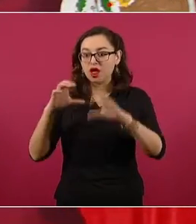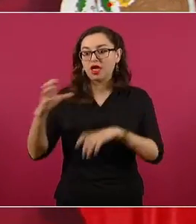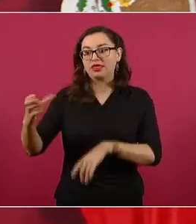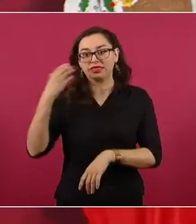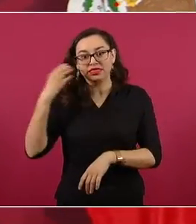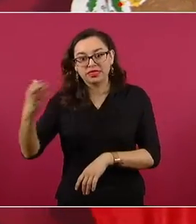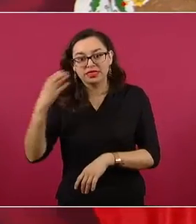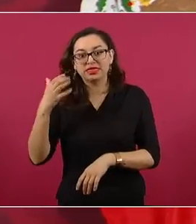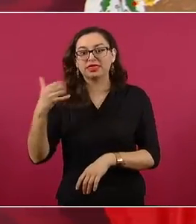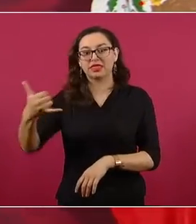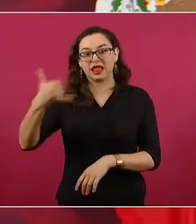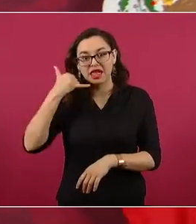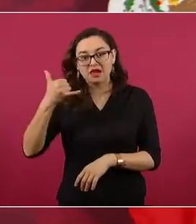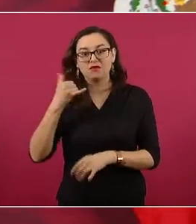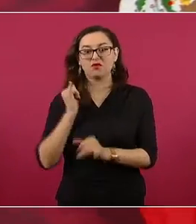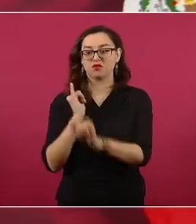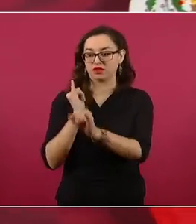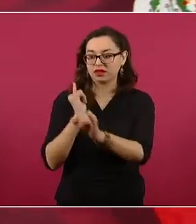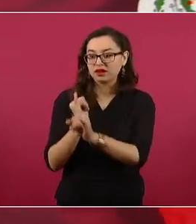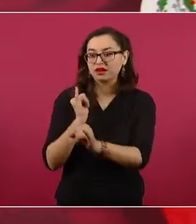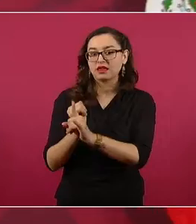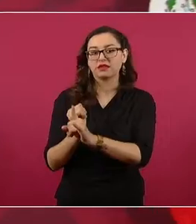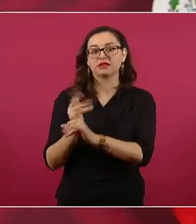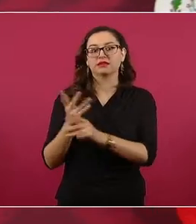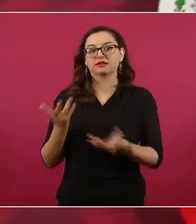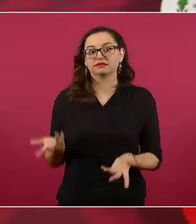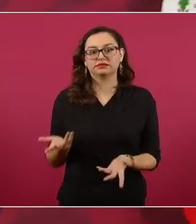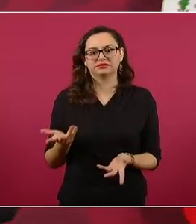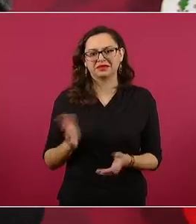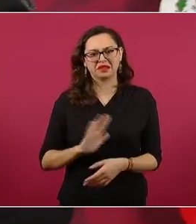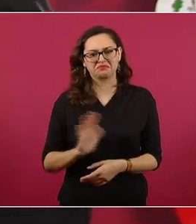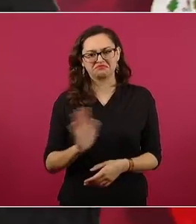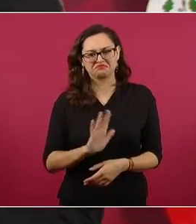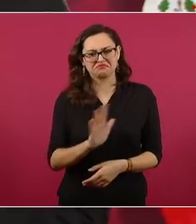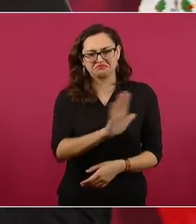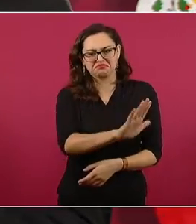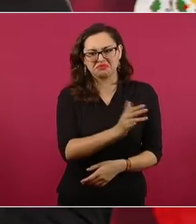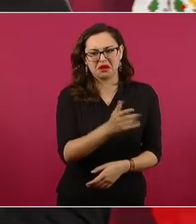para no contratar el servicio telefónico.